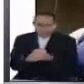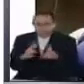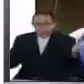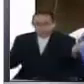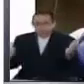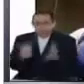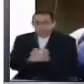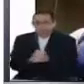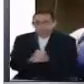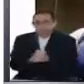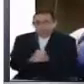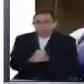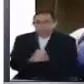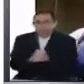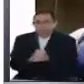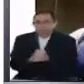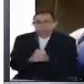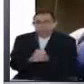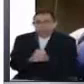Y ellos,